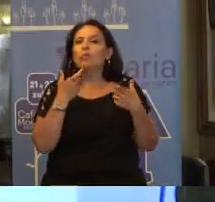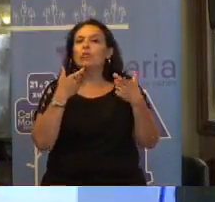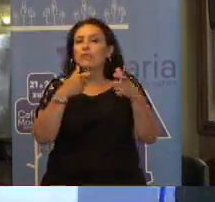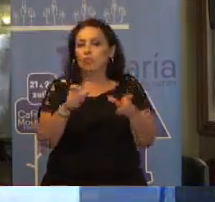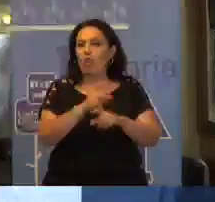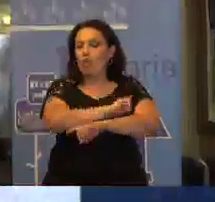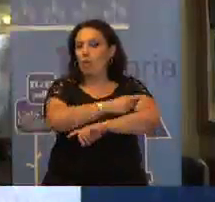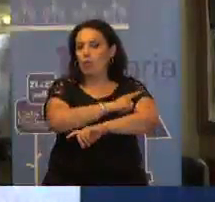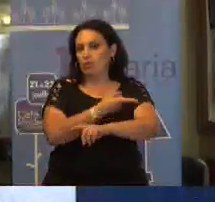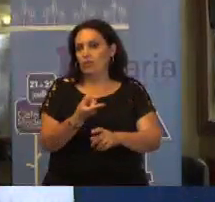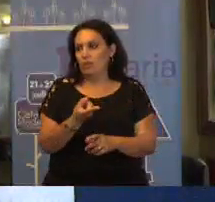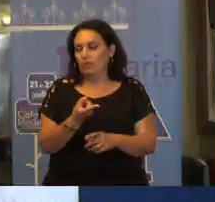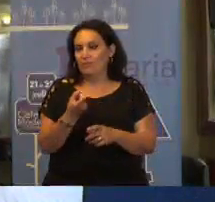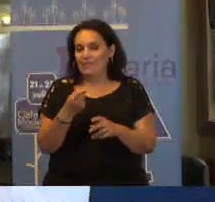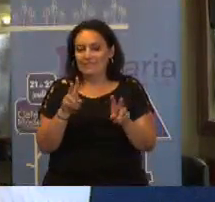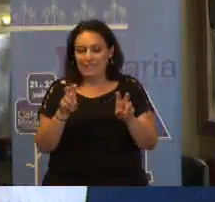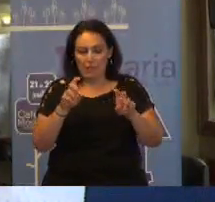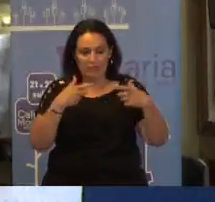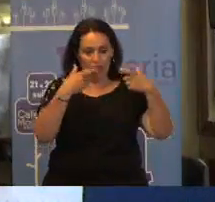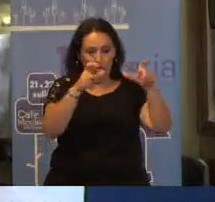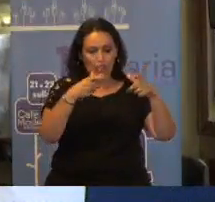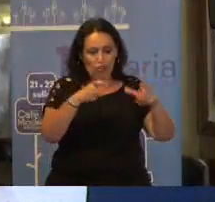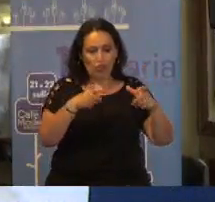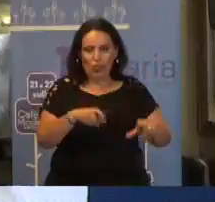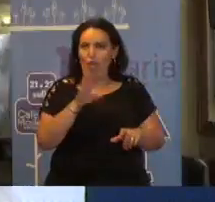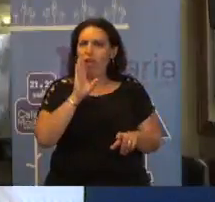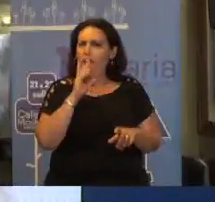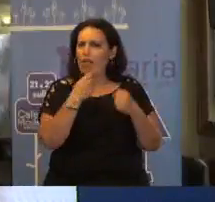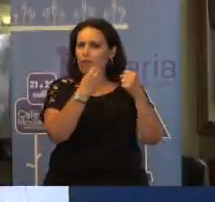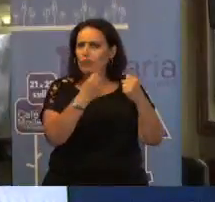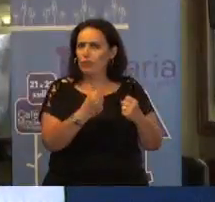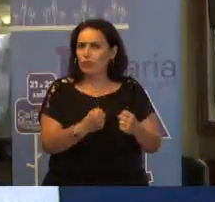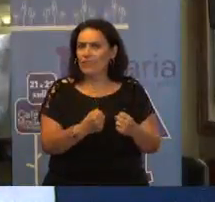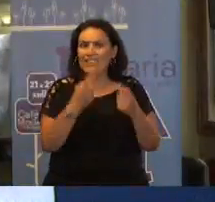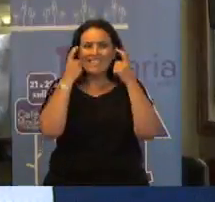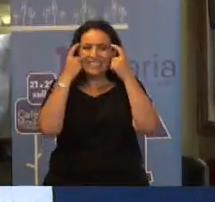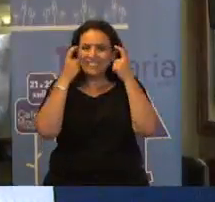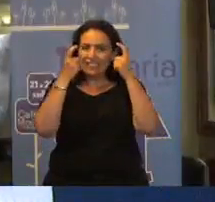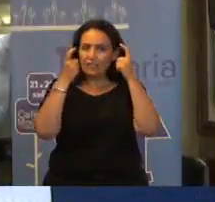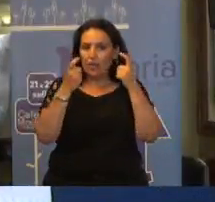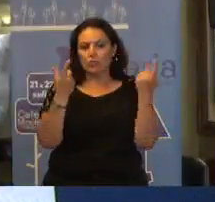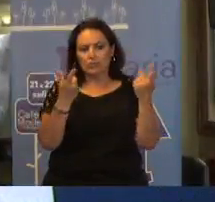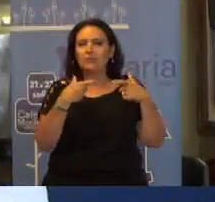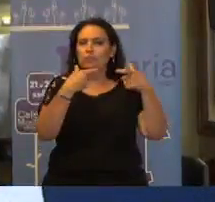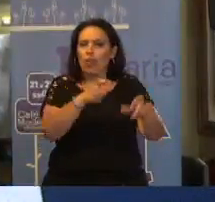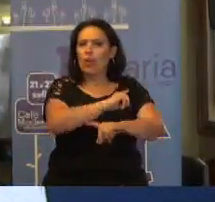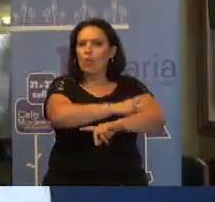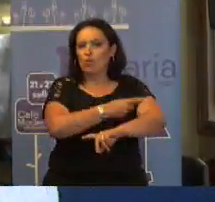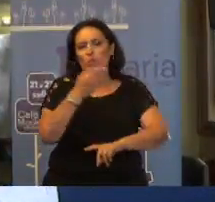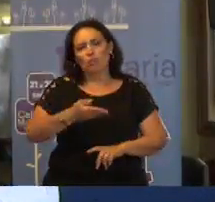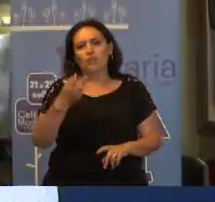sectores do que falaba Ana, de fortalecer sectorialmente, e que nos miramos que é un sector tamén feble, que non